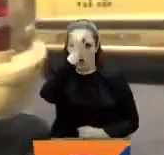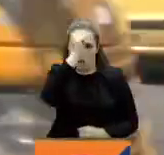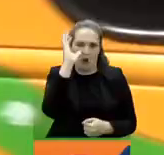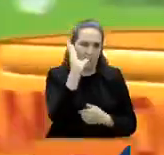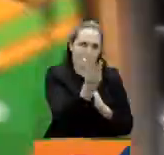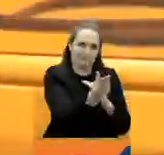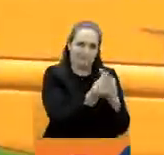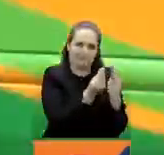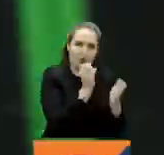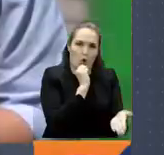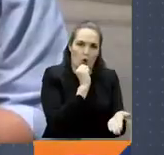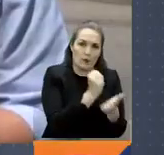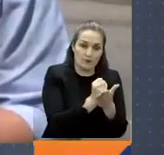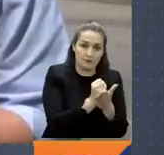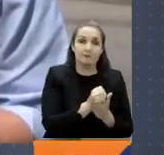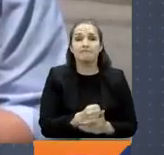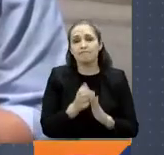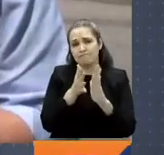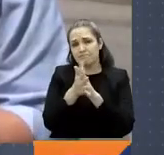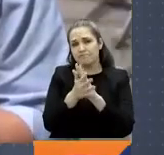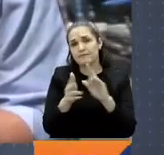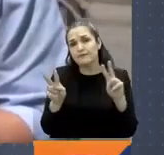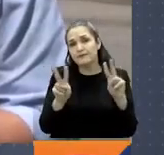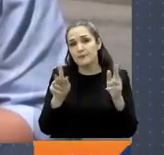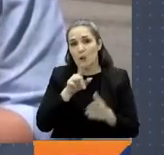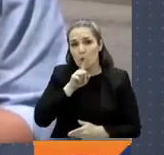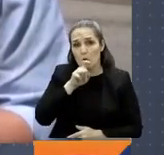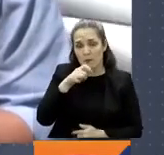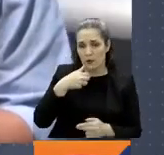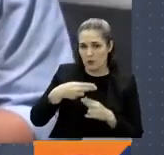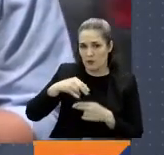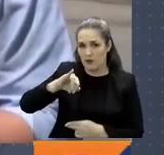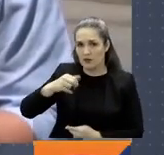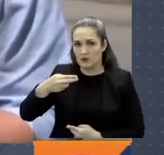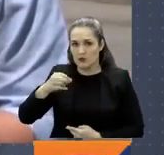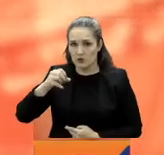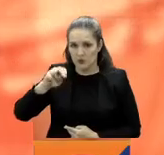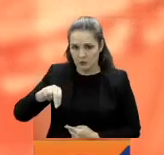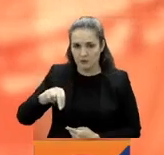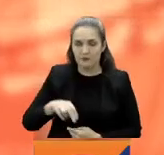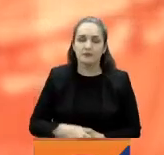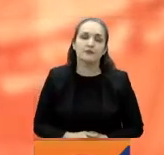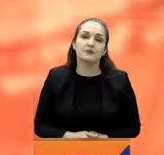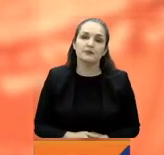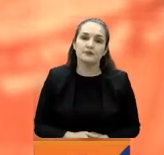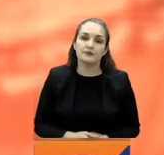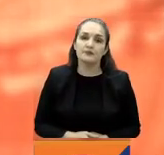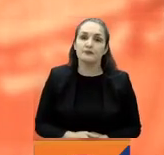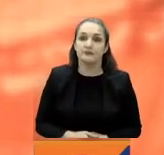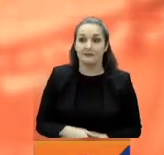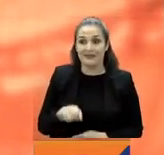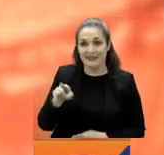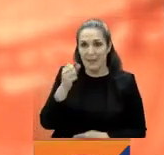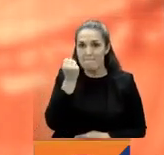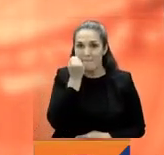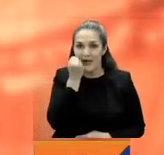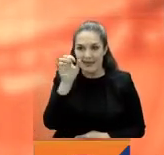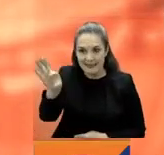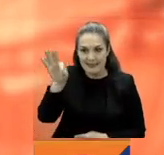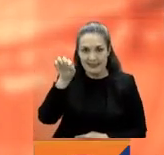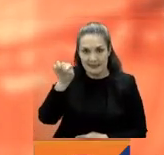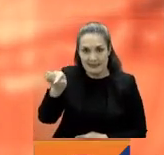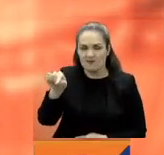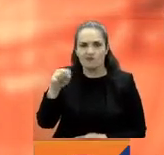Desde Bucaramanga, John López, RTVC Noticias Conectados 24/7. Y continuamos en Barrancabermeja, en Santander, porque